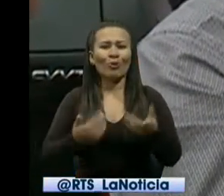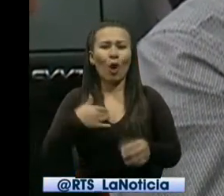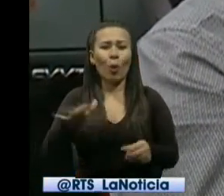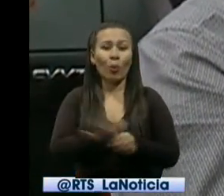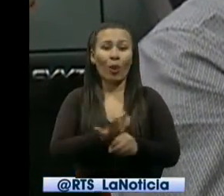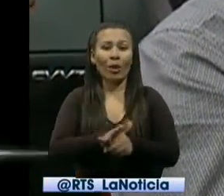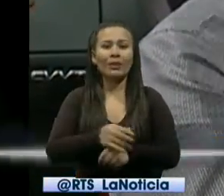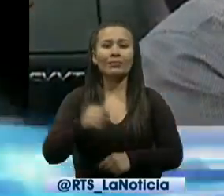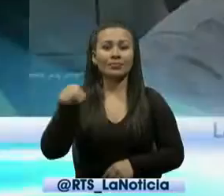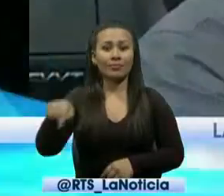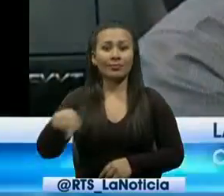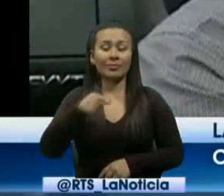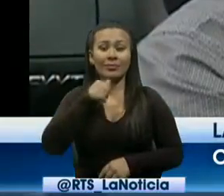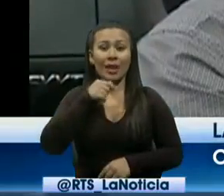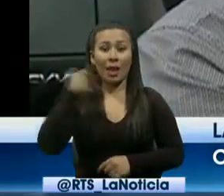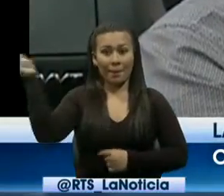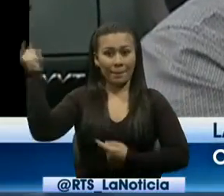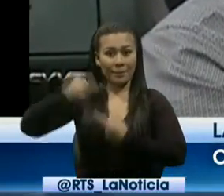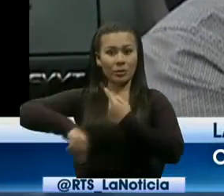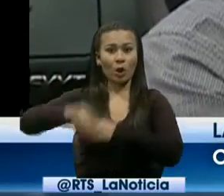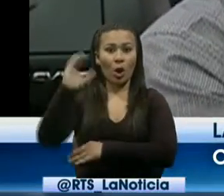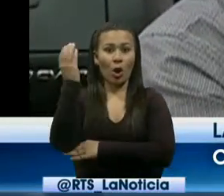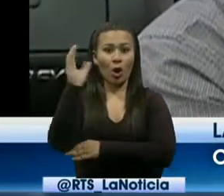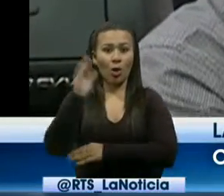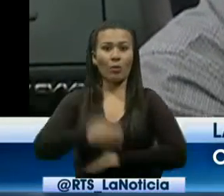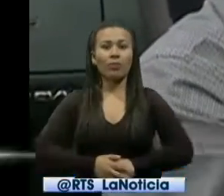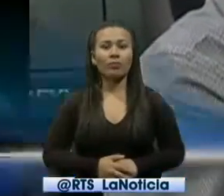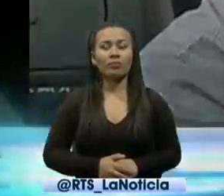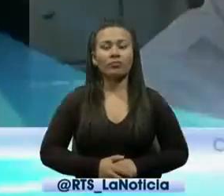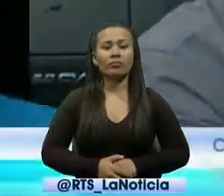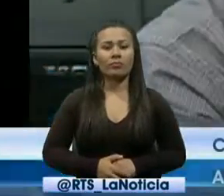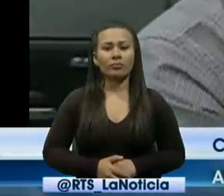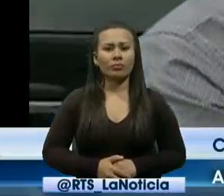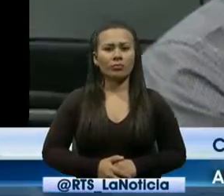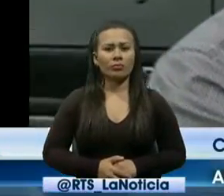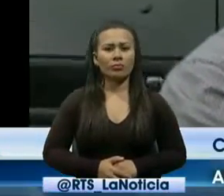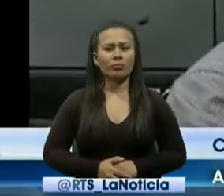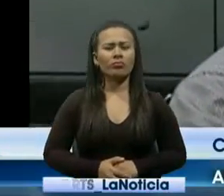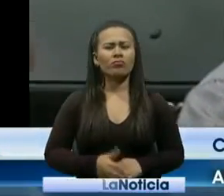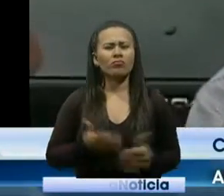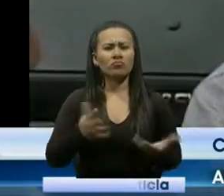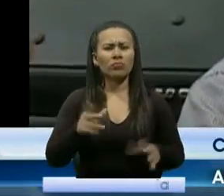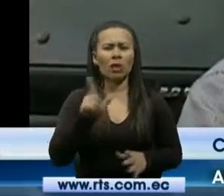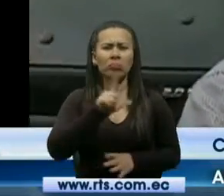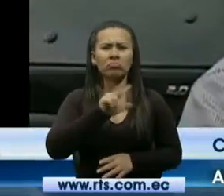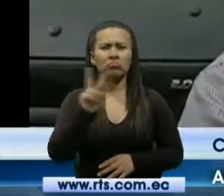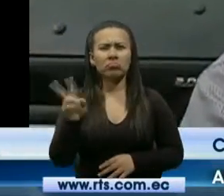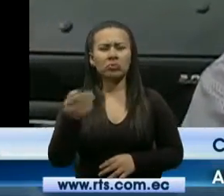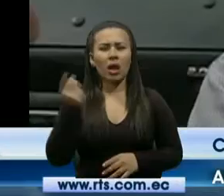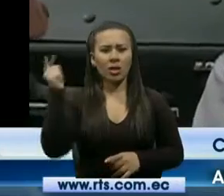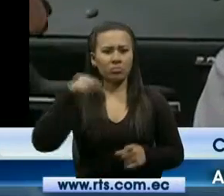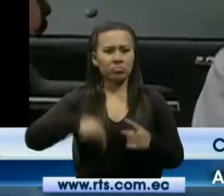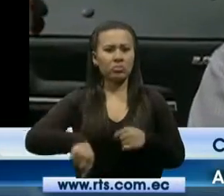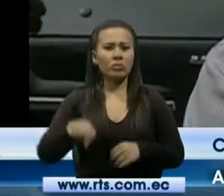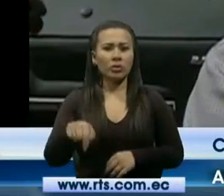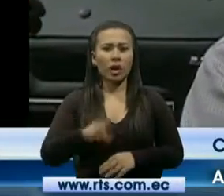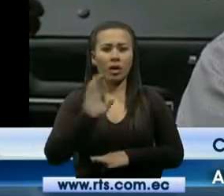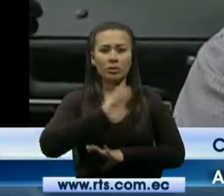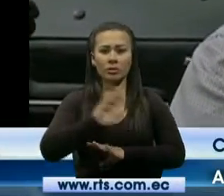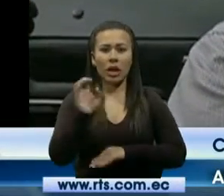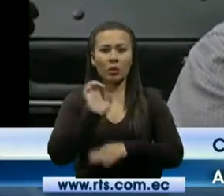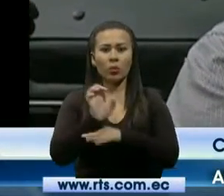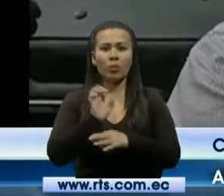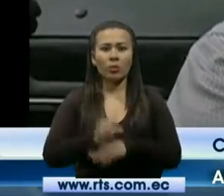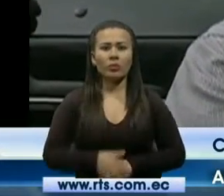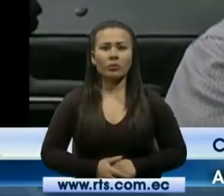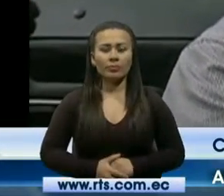la semana anterior desde Colombia. Estaba ya una semana ya aquí en el país y